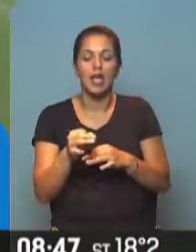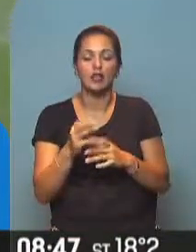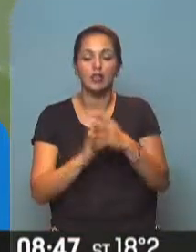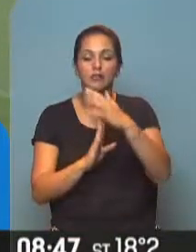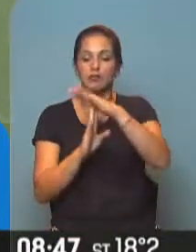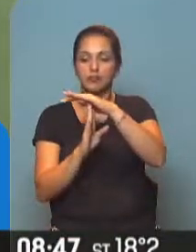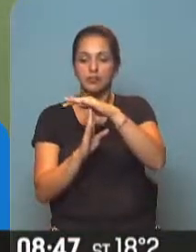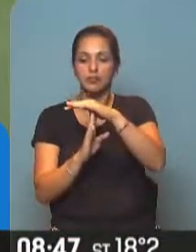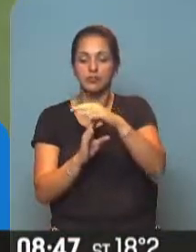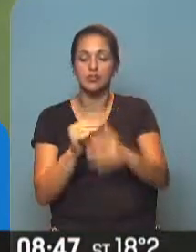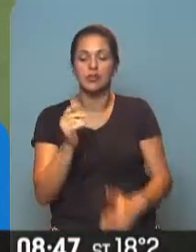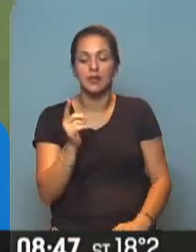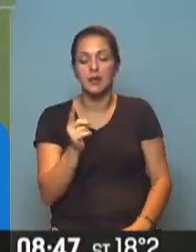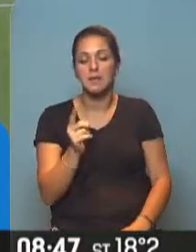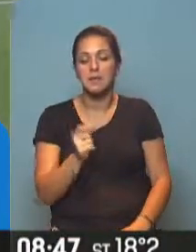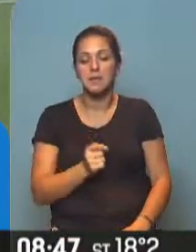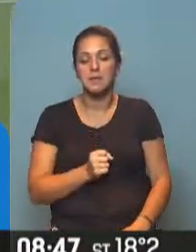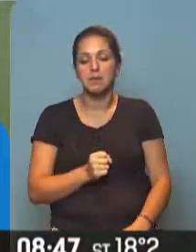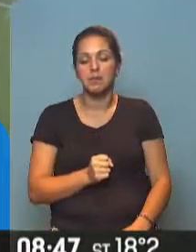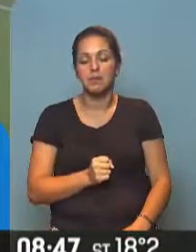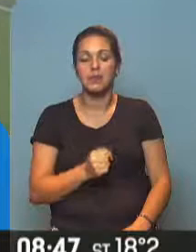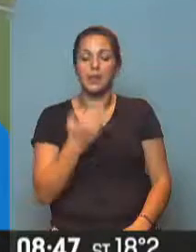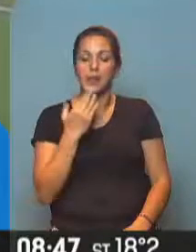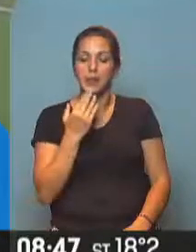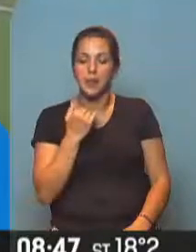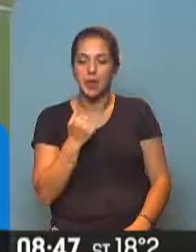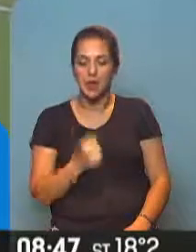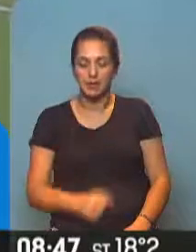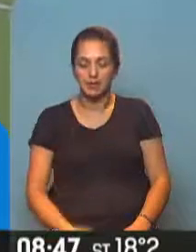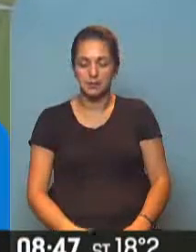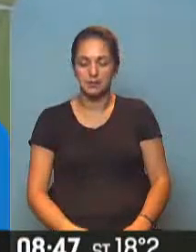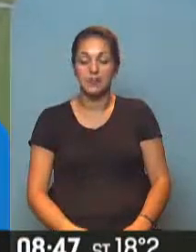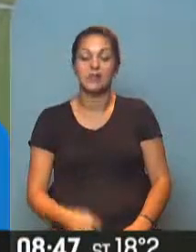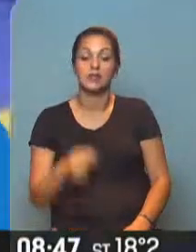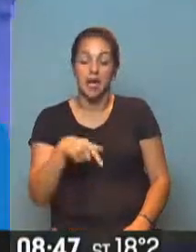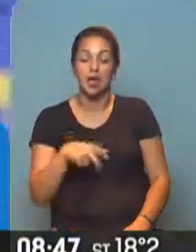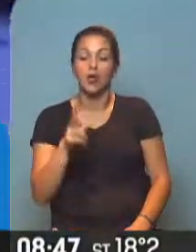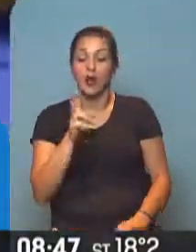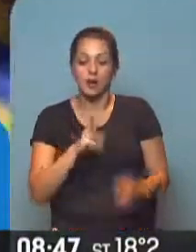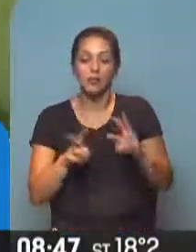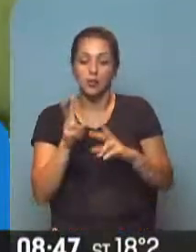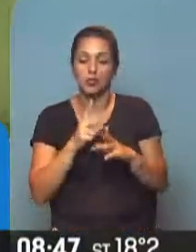líder al dolido Boca. Bueno, que busca, por supuesto,